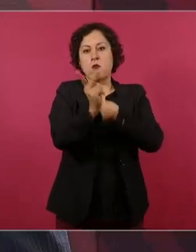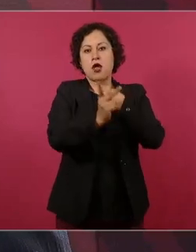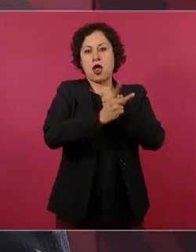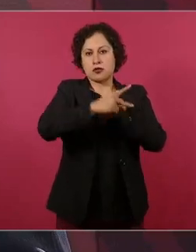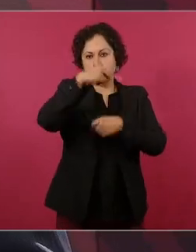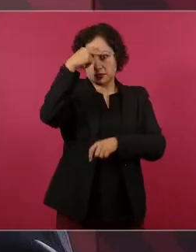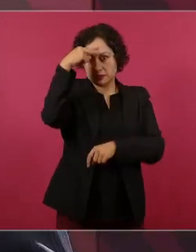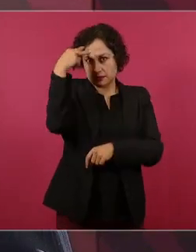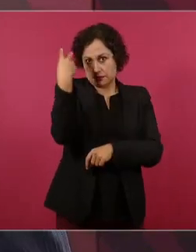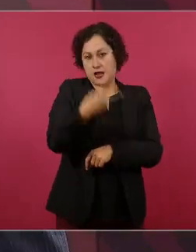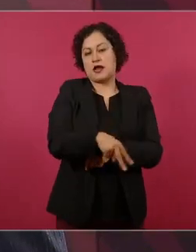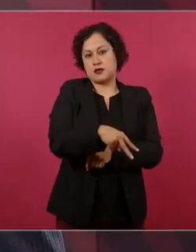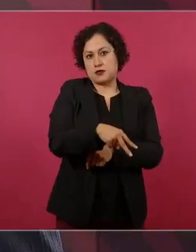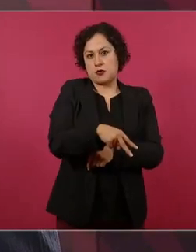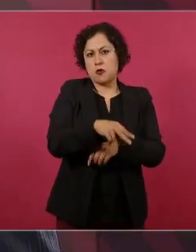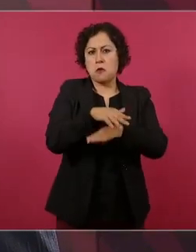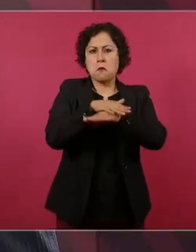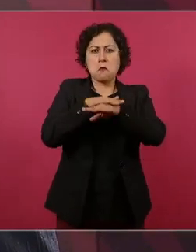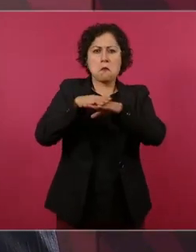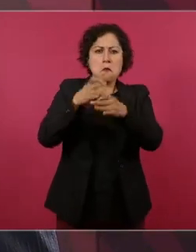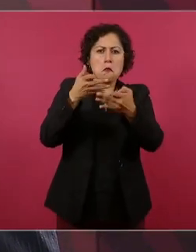No es como en Texas.